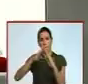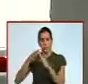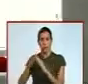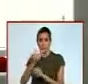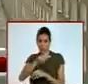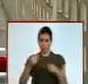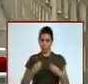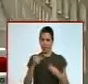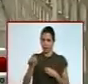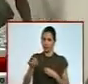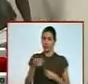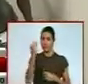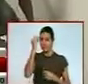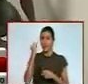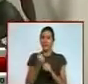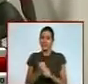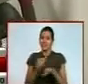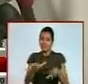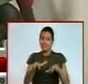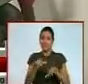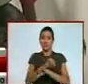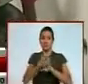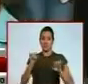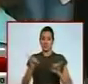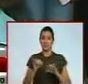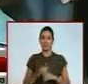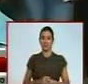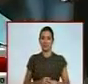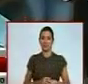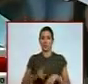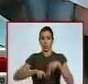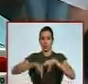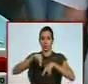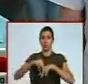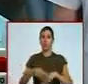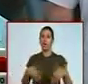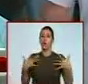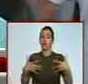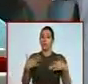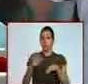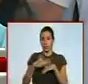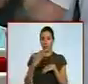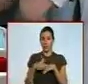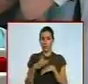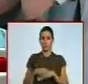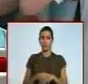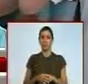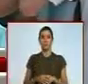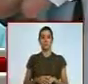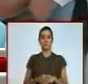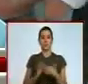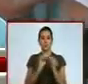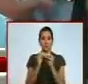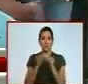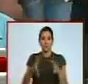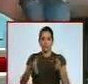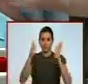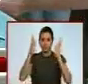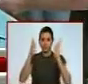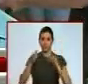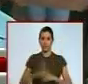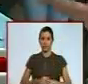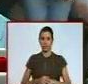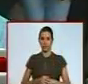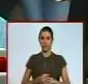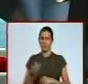Sus habitantes esperan con entusiasmo la culminación. Muy contenta porque en realidad se arregló el edificio y van